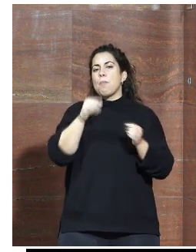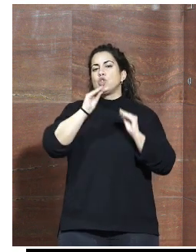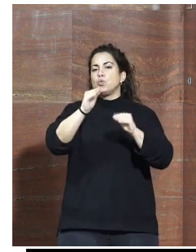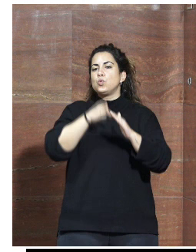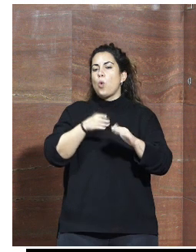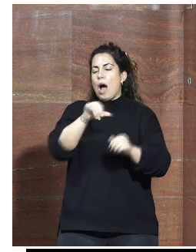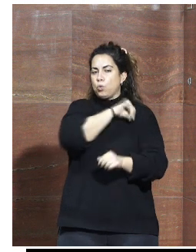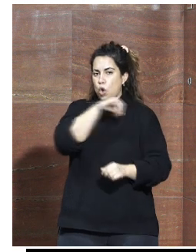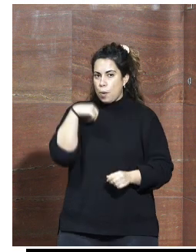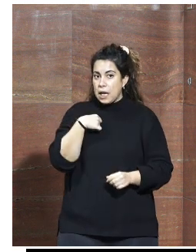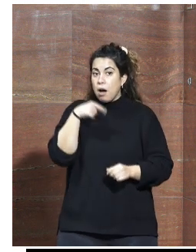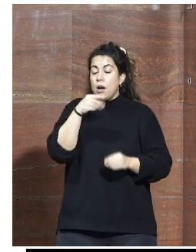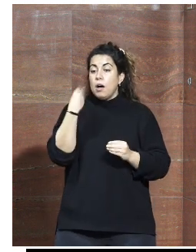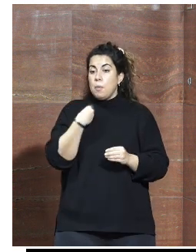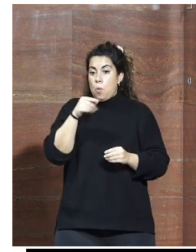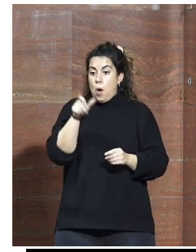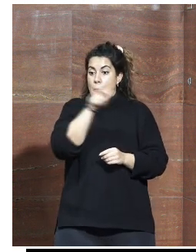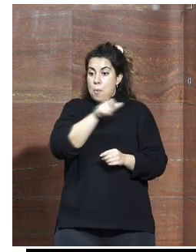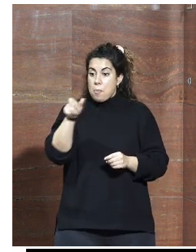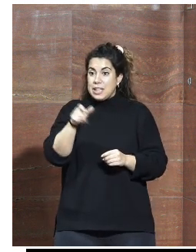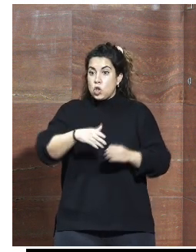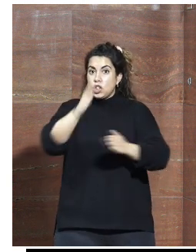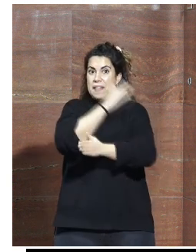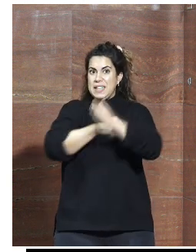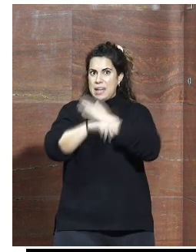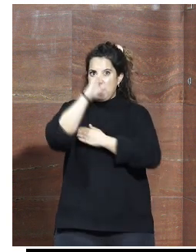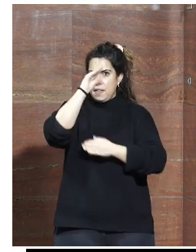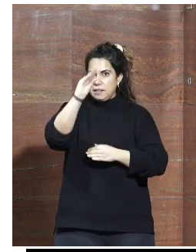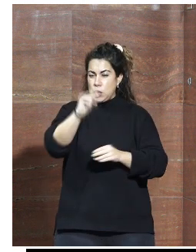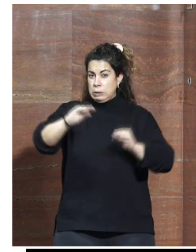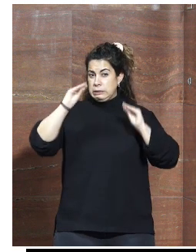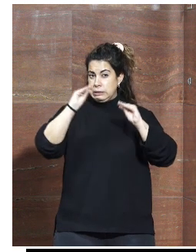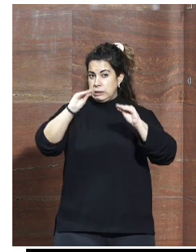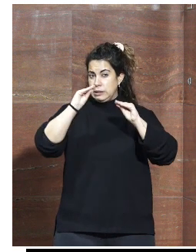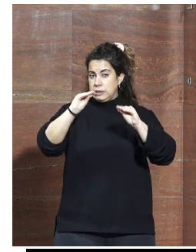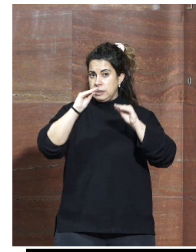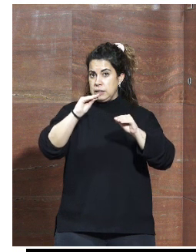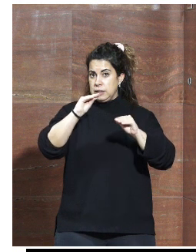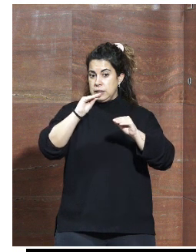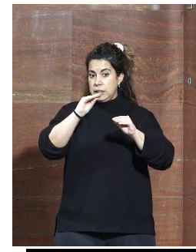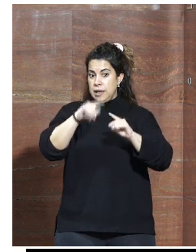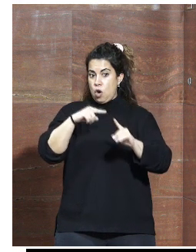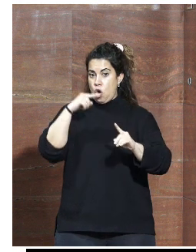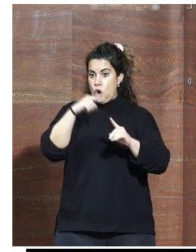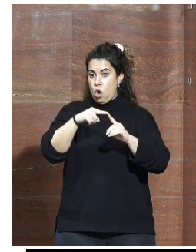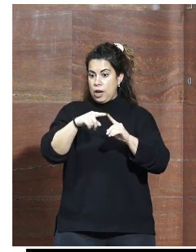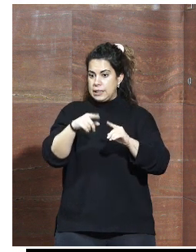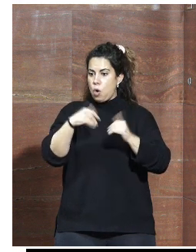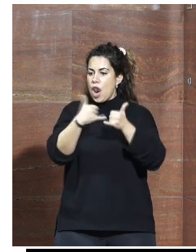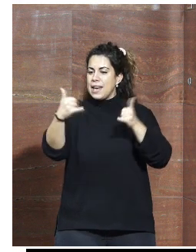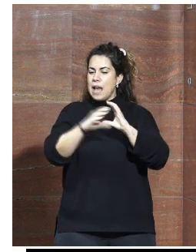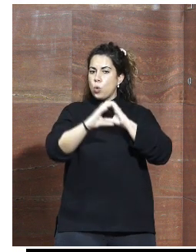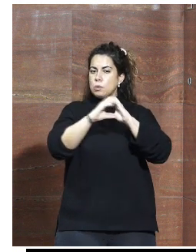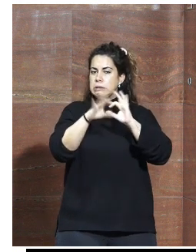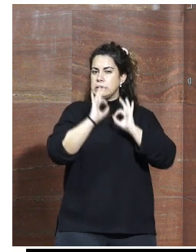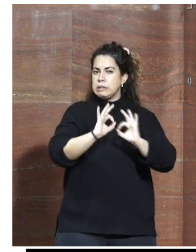personas, en concreto con discapacidad intelectual, a utilizar una línea de autobús concreta cuando